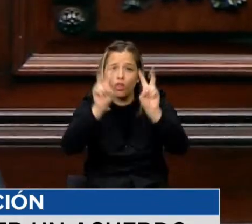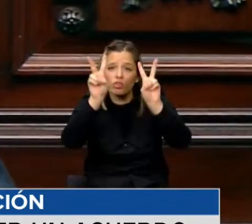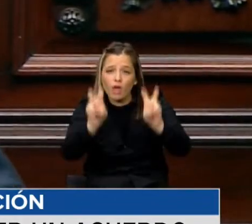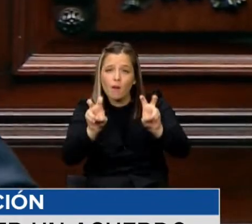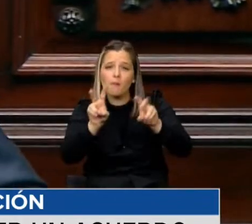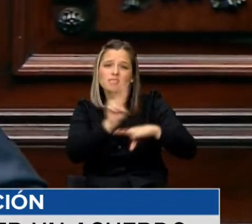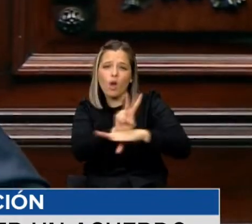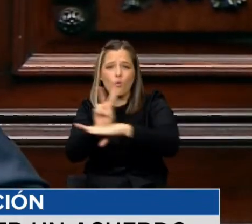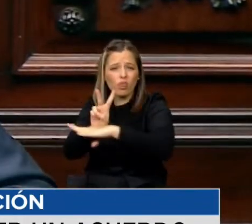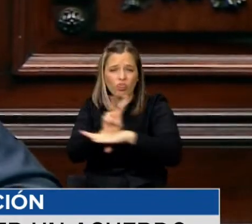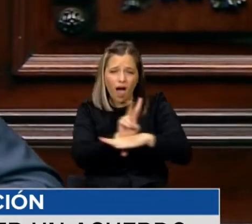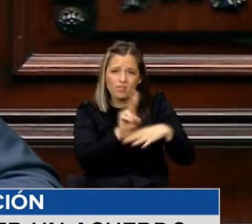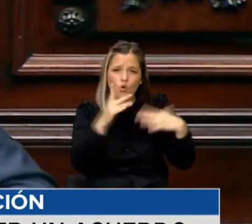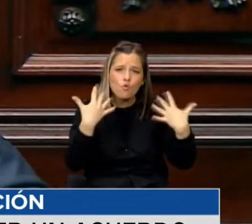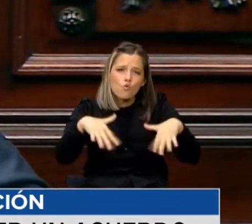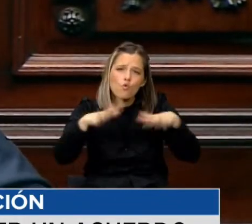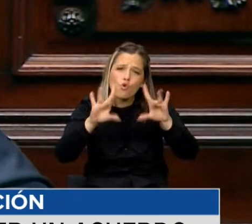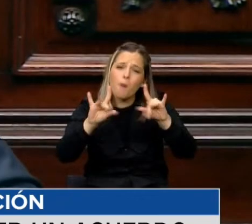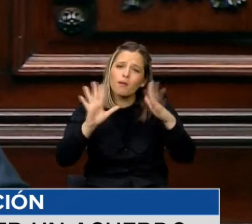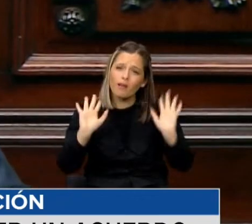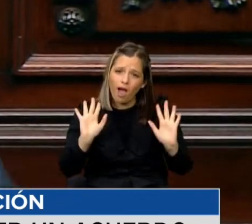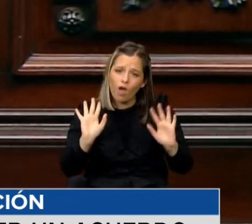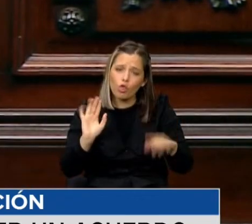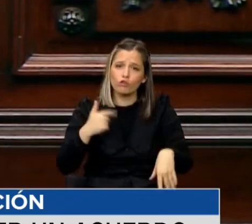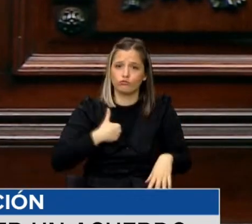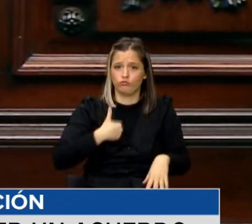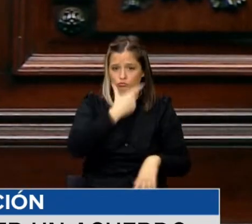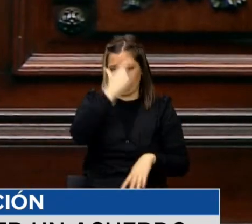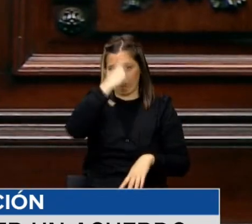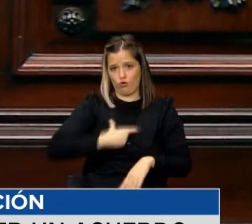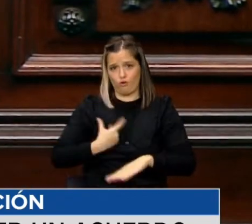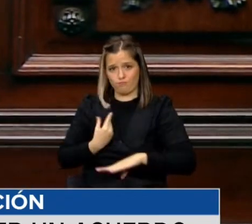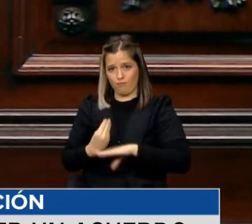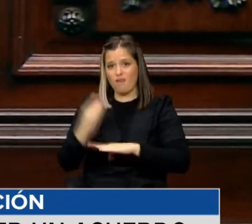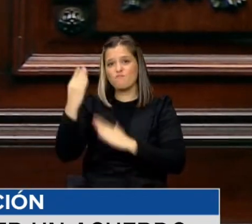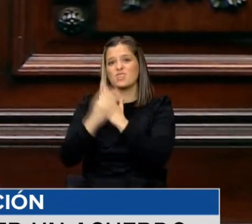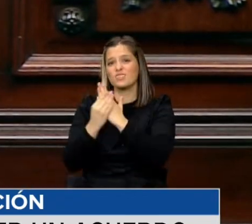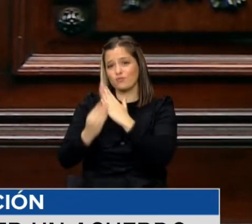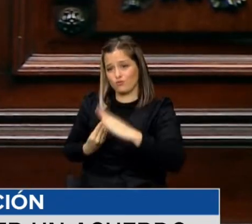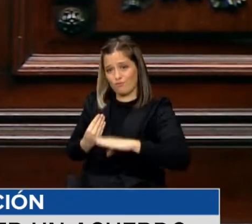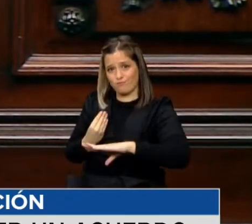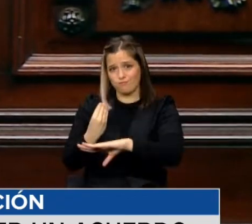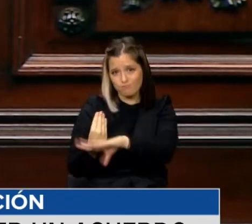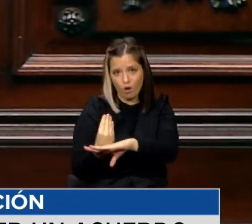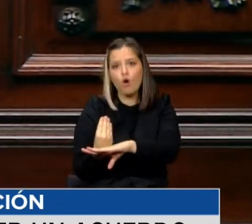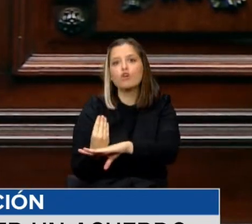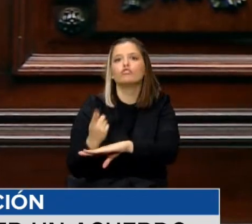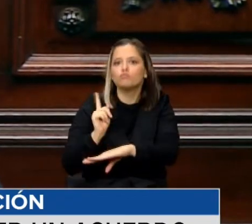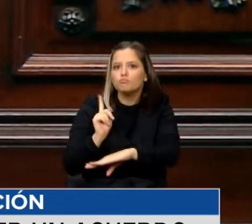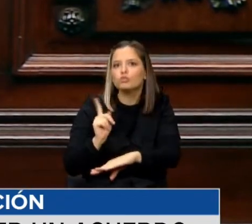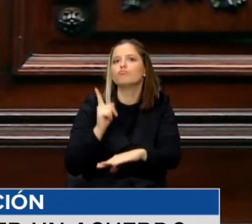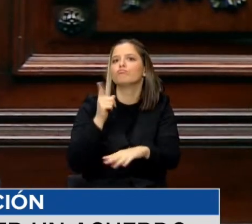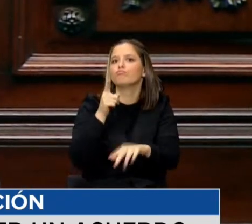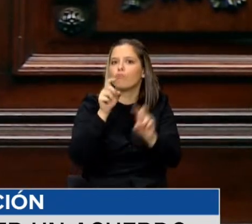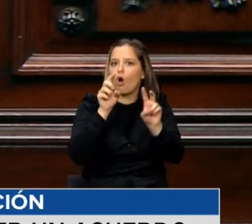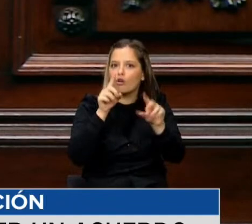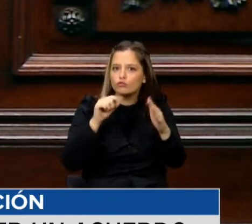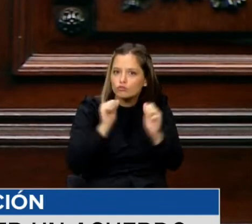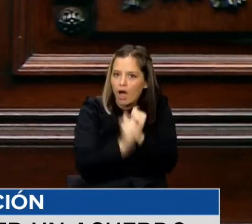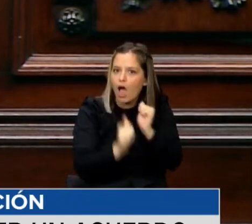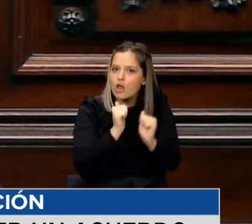Y nosotros desde el Gobierno Nacional, y yo personalmente, desde que asumí la jefatura de gabinete, estoy permanentemente en el tema. Y